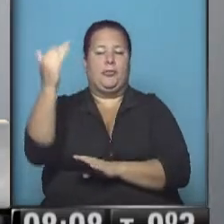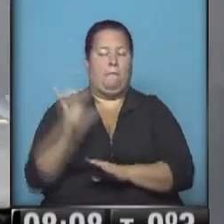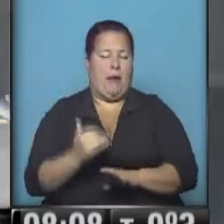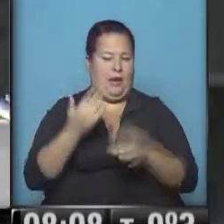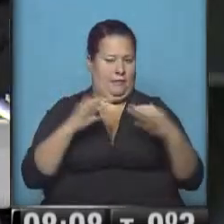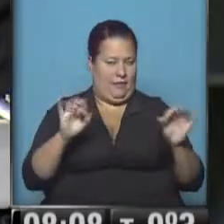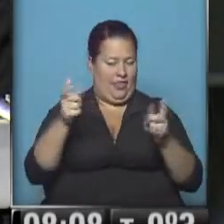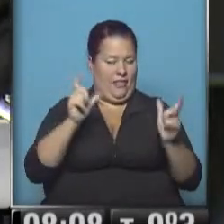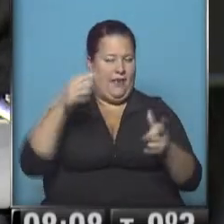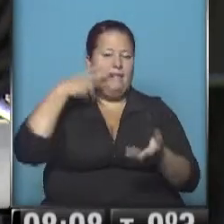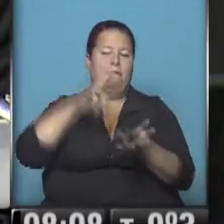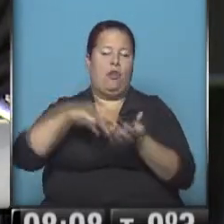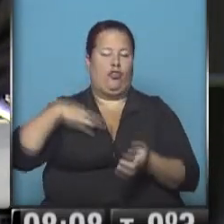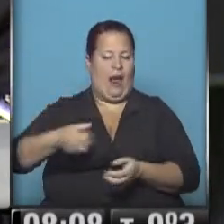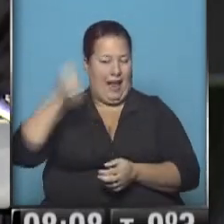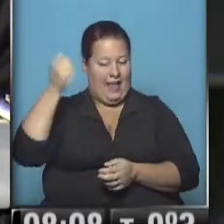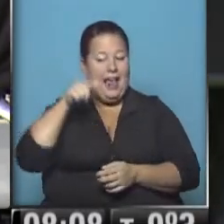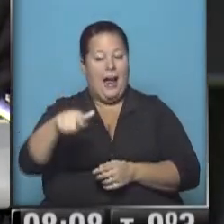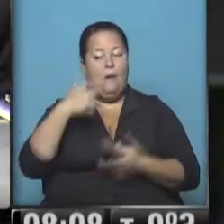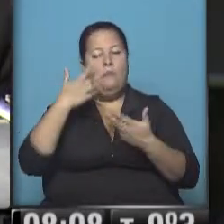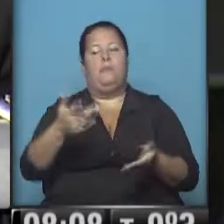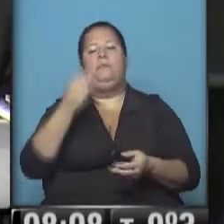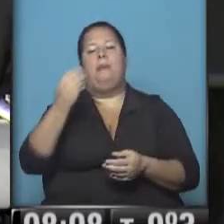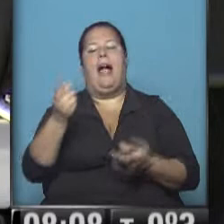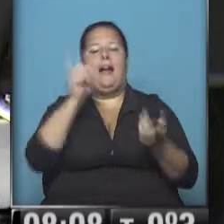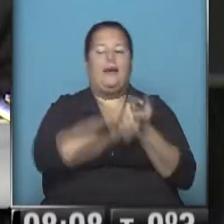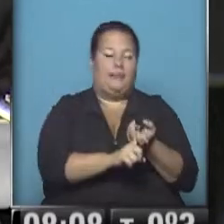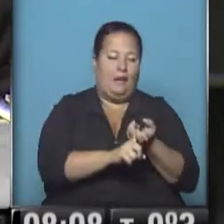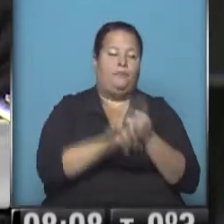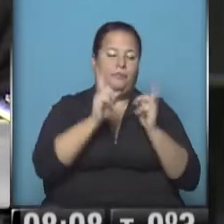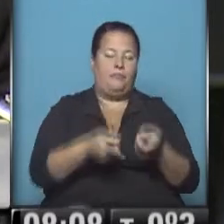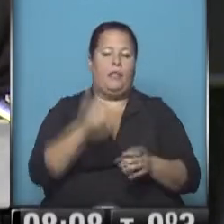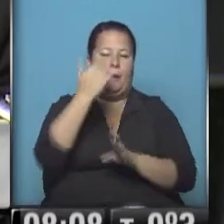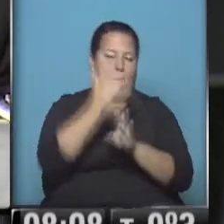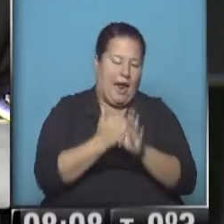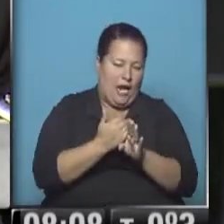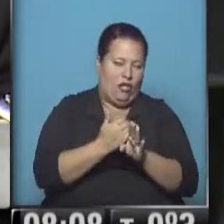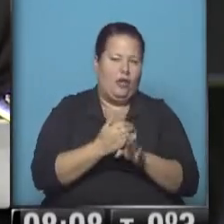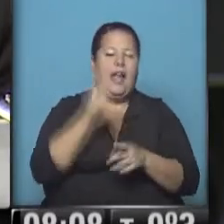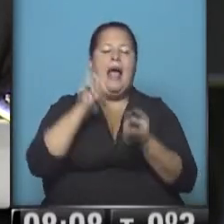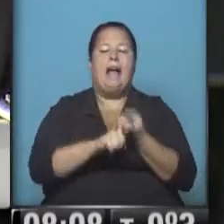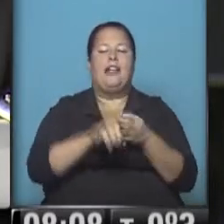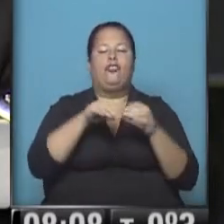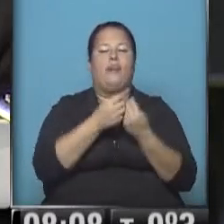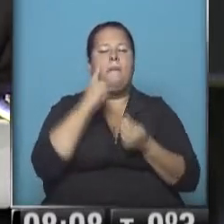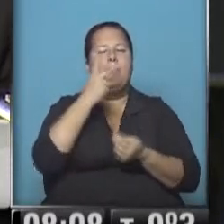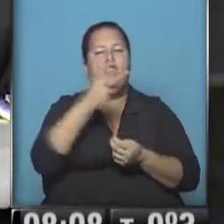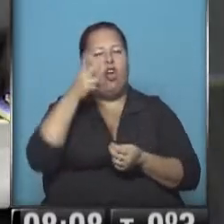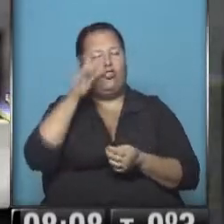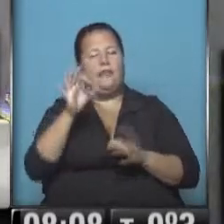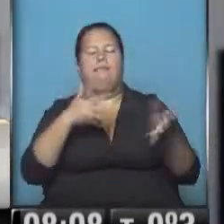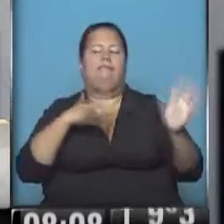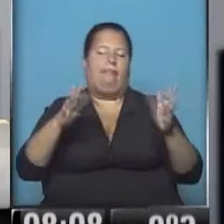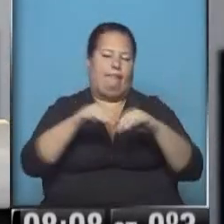menos de impuesto a las ganancias. Esto se va a reproducir para el casado, que hoy paga menos, el casado paga 1.280, estoy